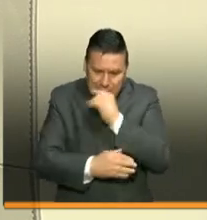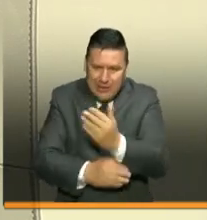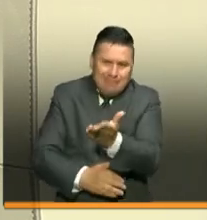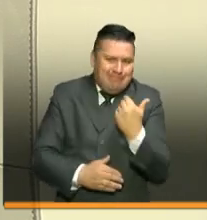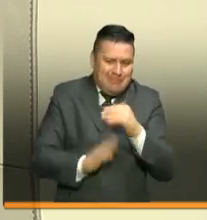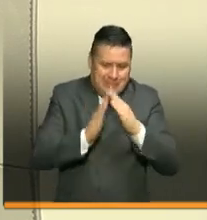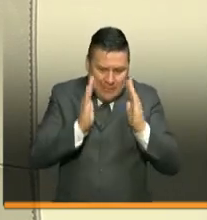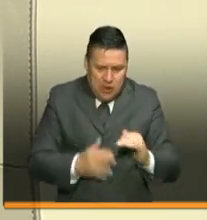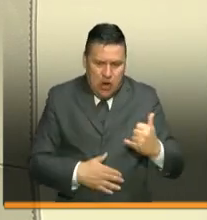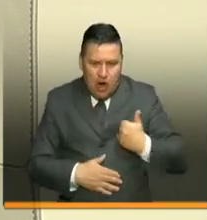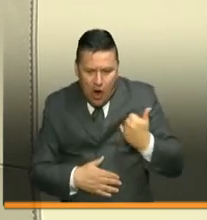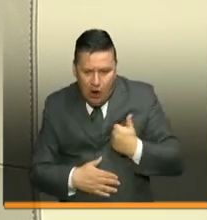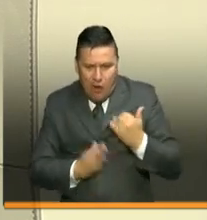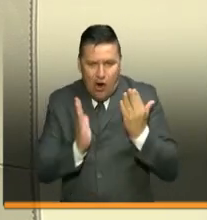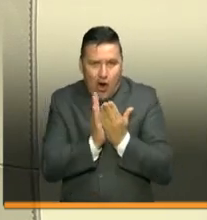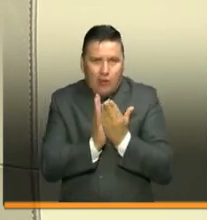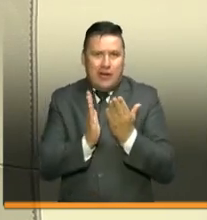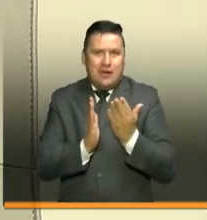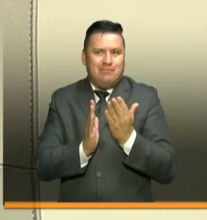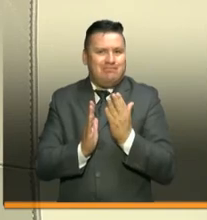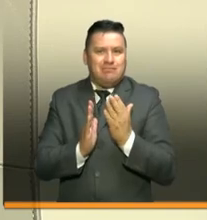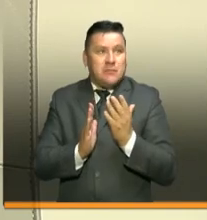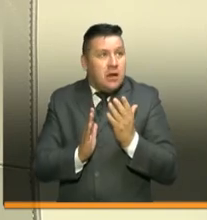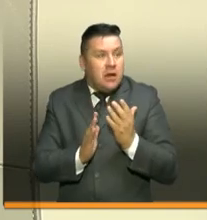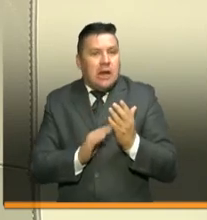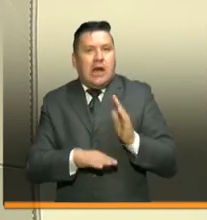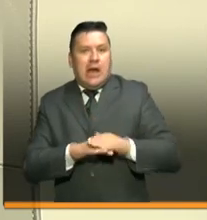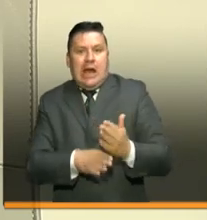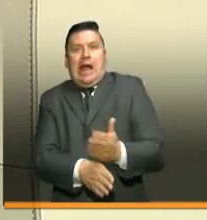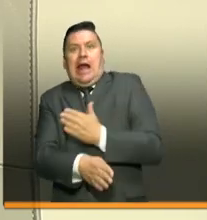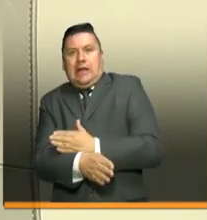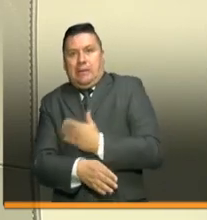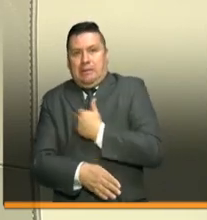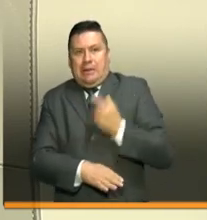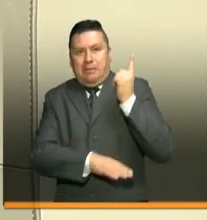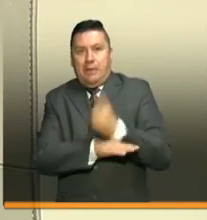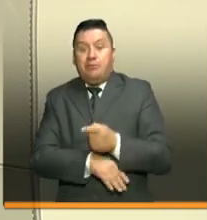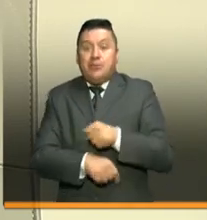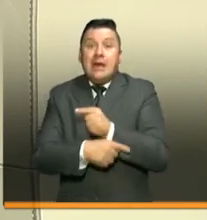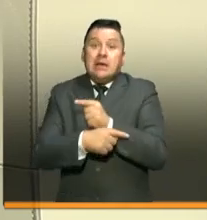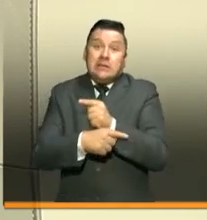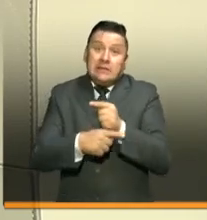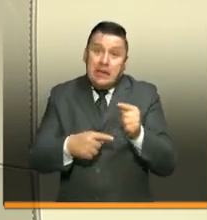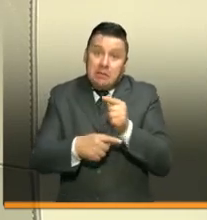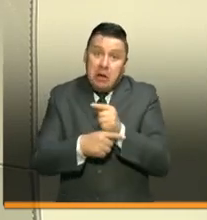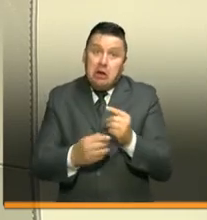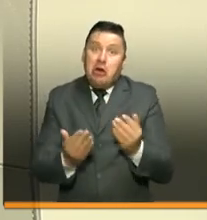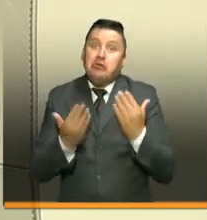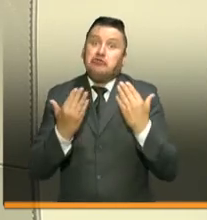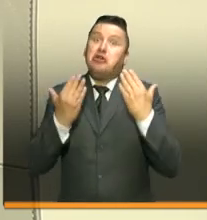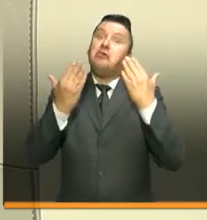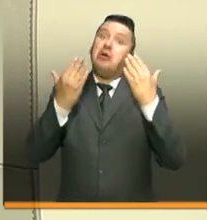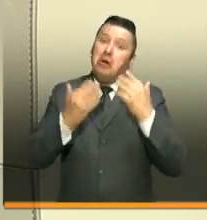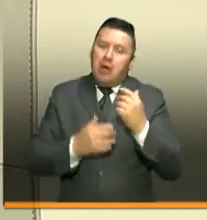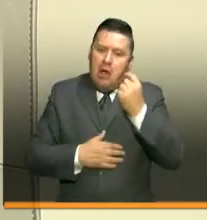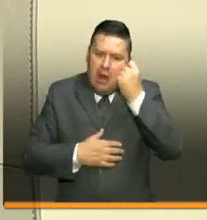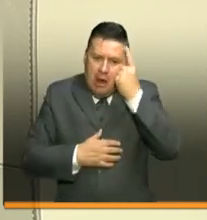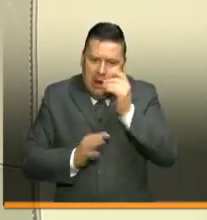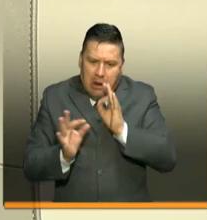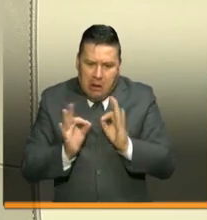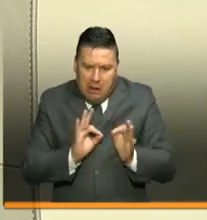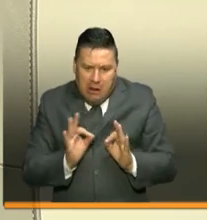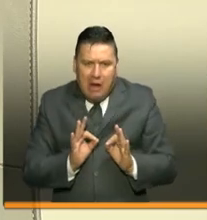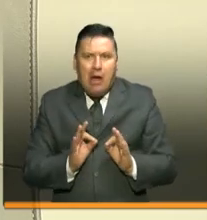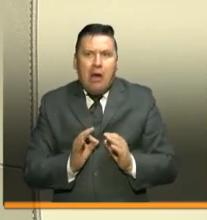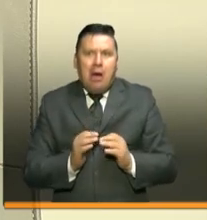niños, los jóvenes, el sistema educativo. Y en tal sentido, presidente, estas semanas han sido semanas útiles para entender y prepararnos para